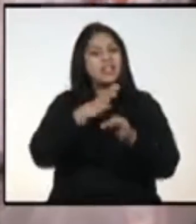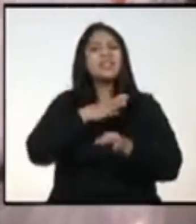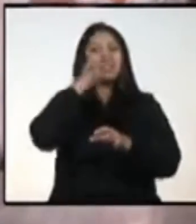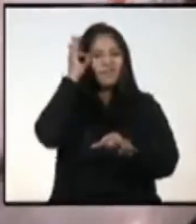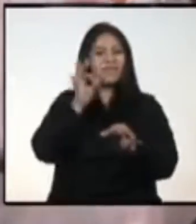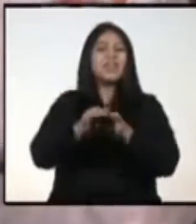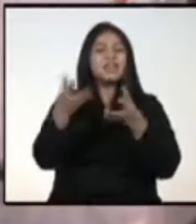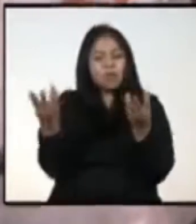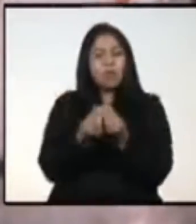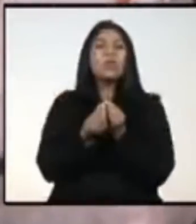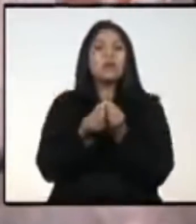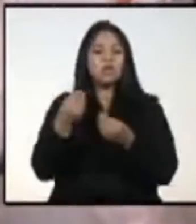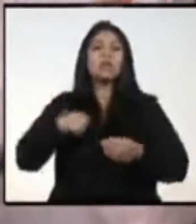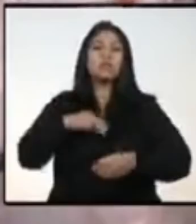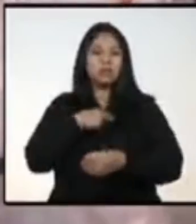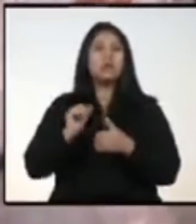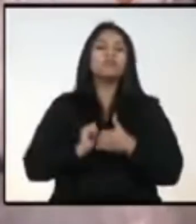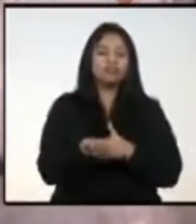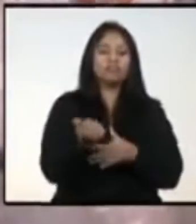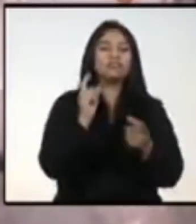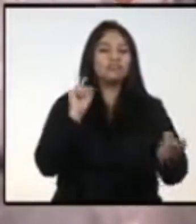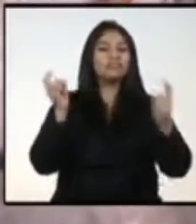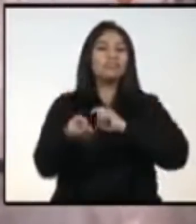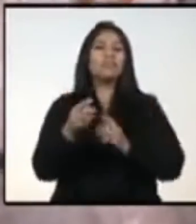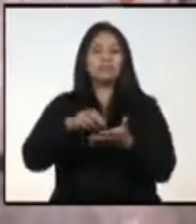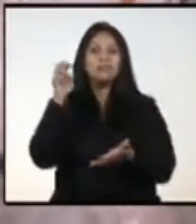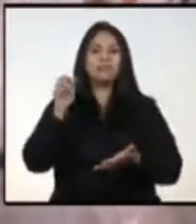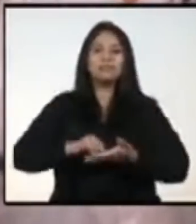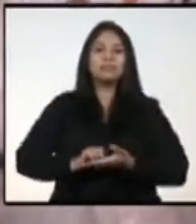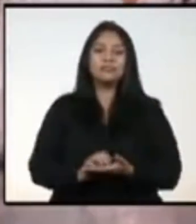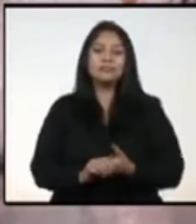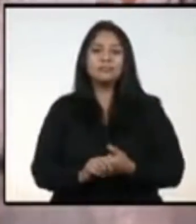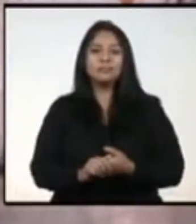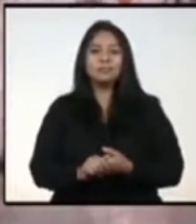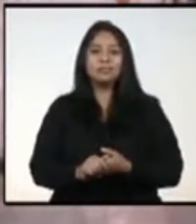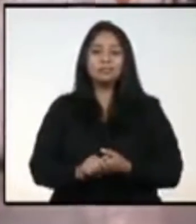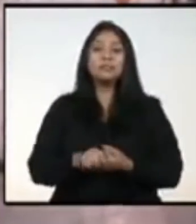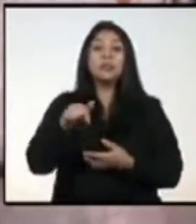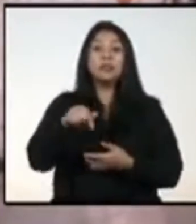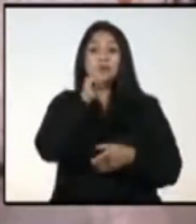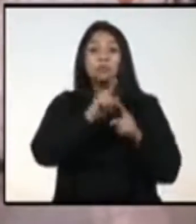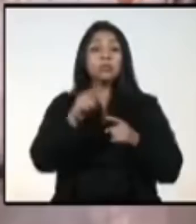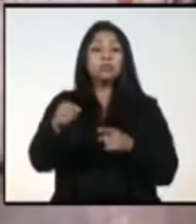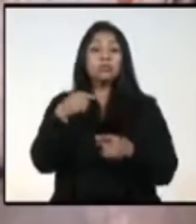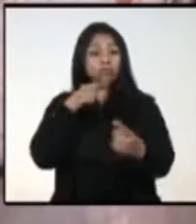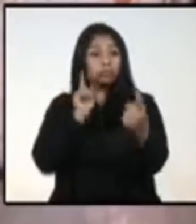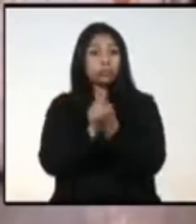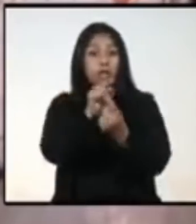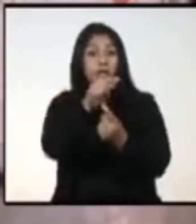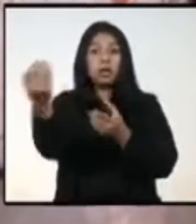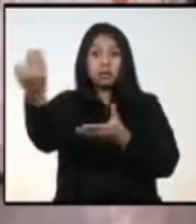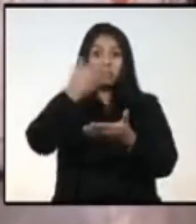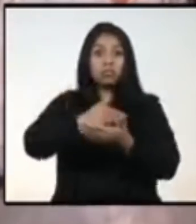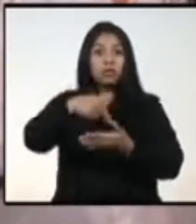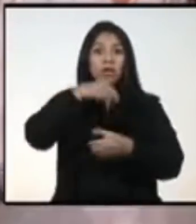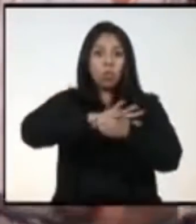estamos unidos y vamos a hacer que las cosas cambien en el país. Y enfrentaremos cuando entren con el mismo